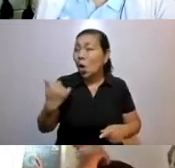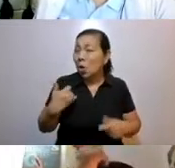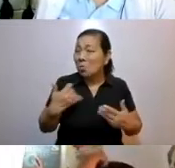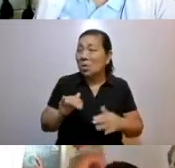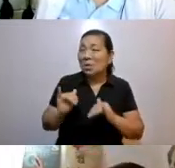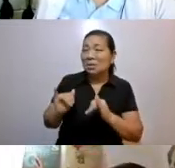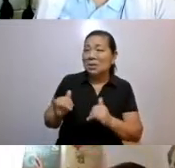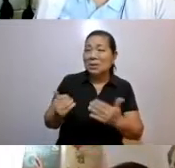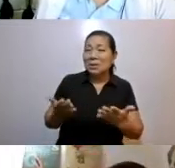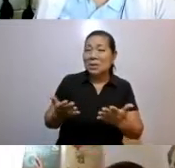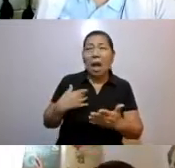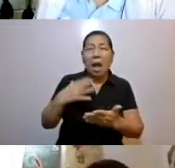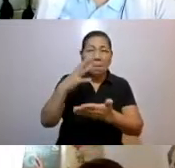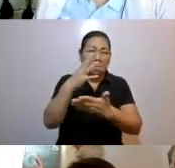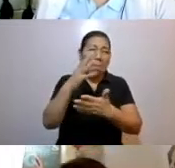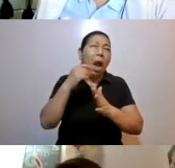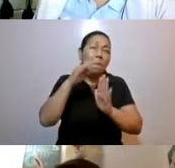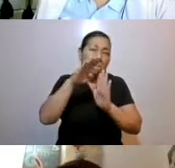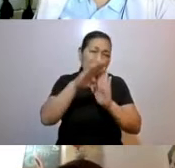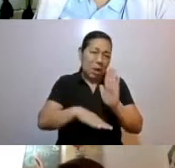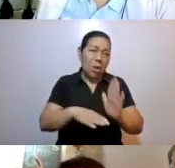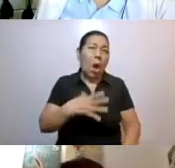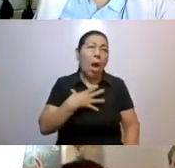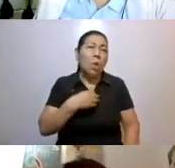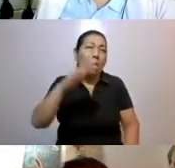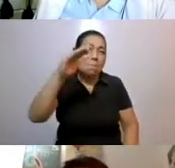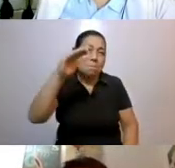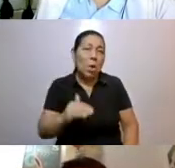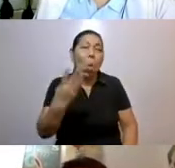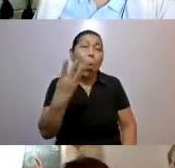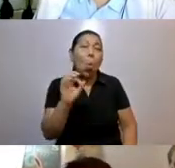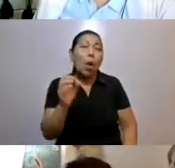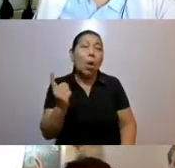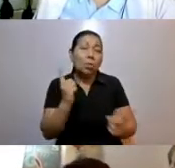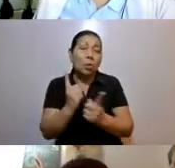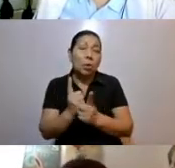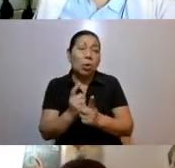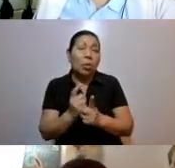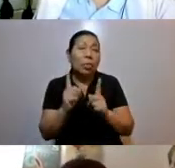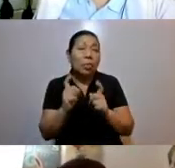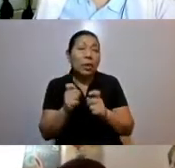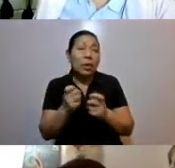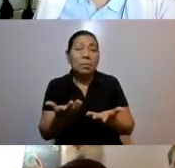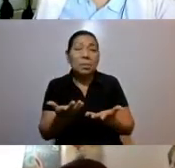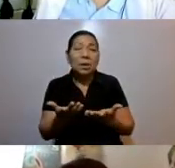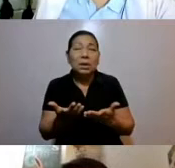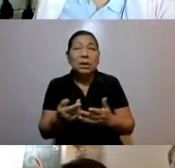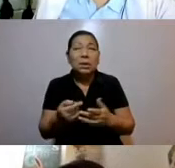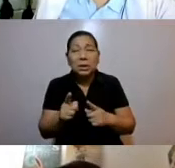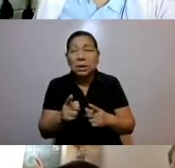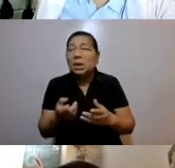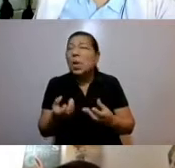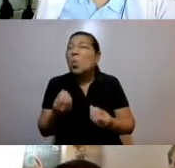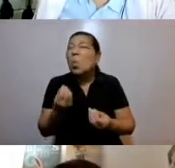jóvenes aquellos menores de 40 años, ¿no? ¿Qué pasa cuando un joven llega a consultar por un tema de su función sexual? ¿Por